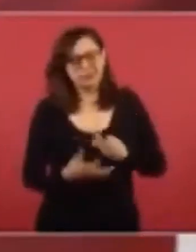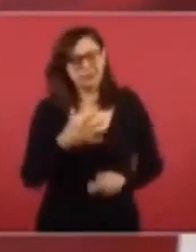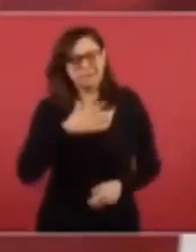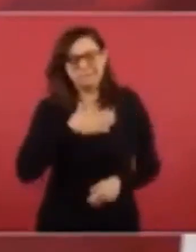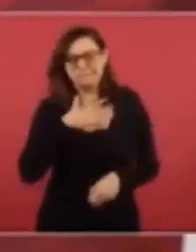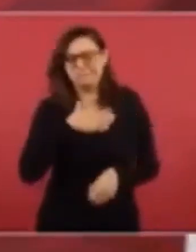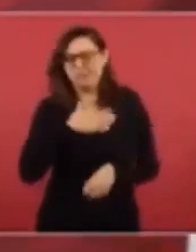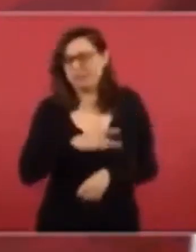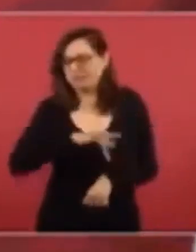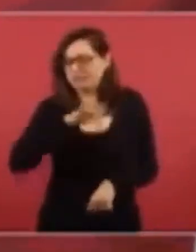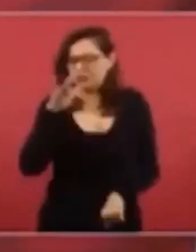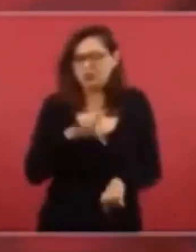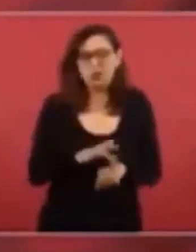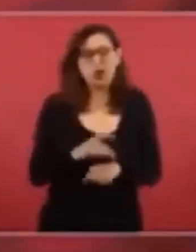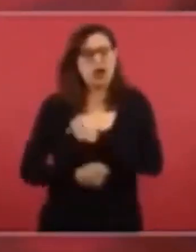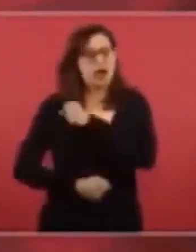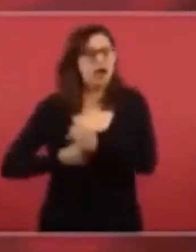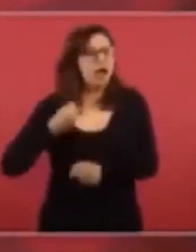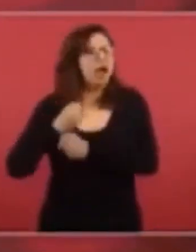desde hace años.